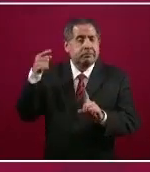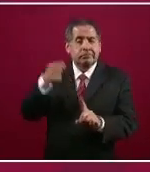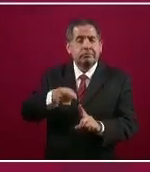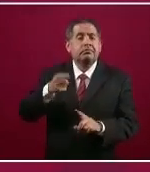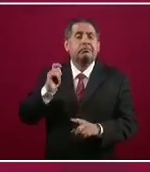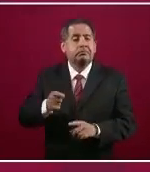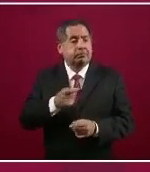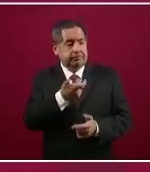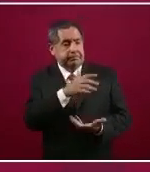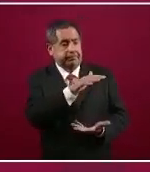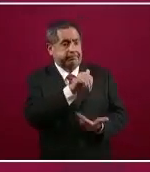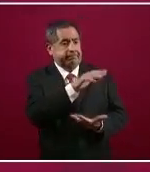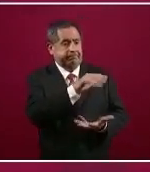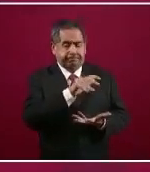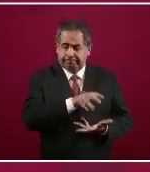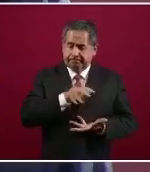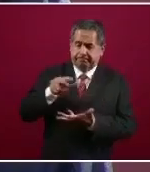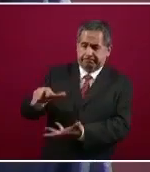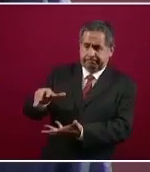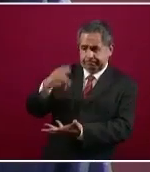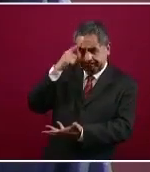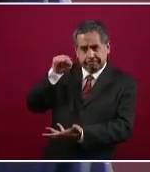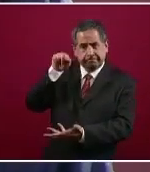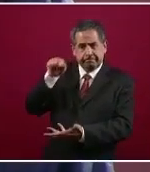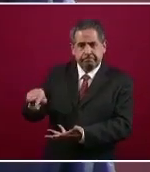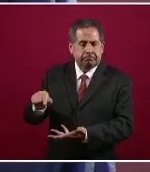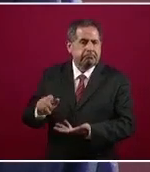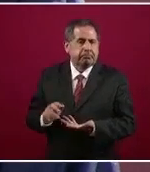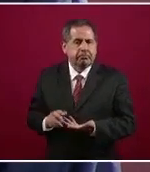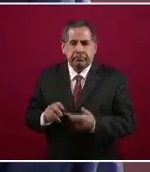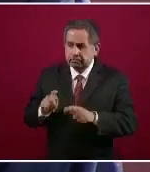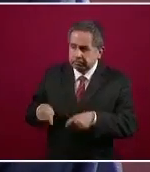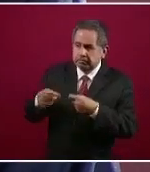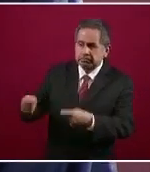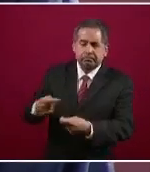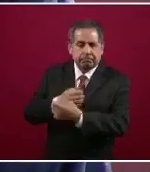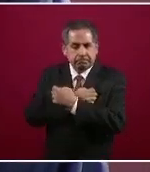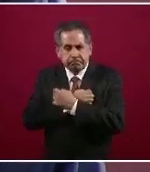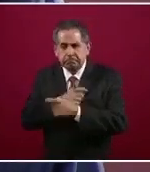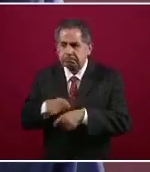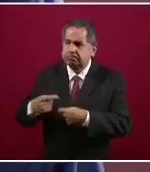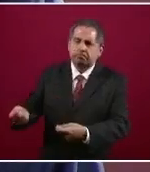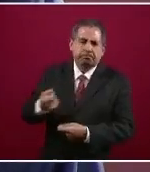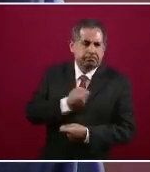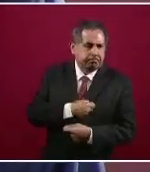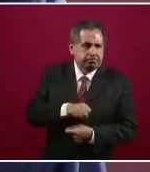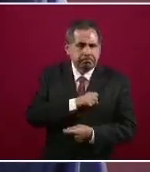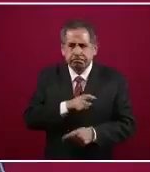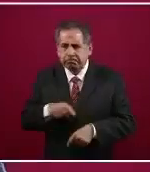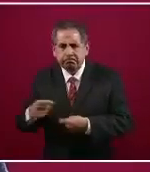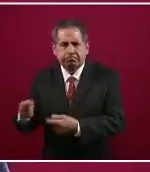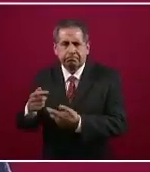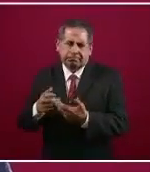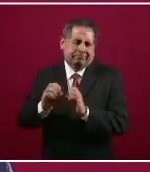obtener fondos para la educación, para la salud.